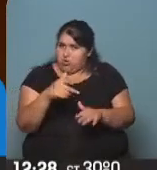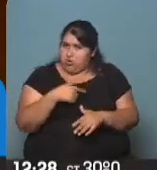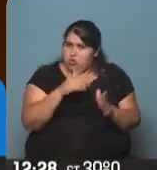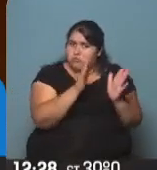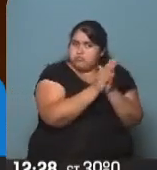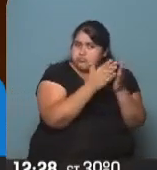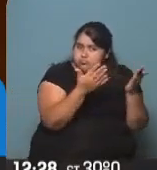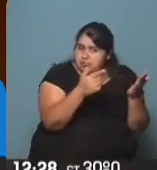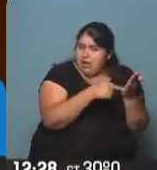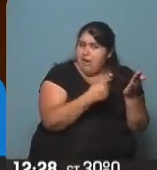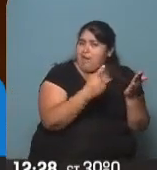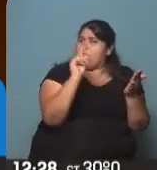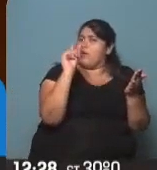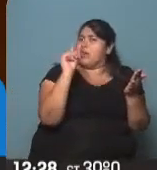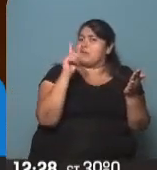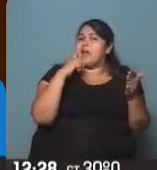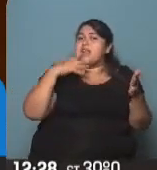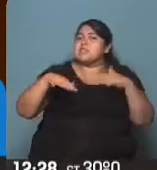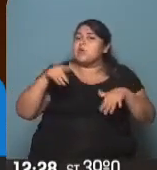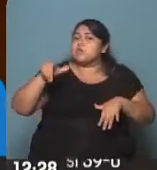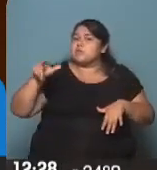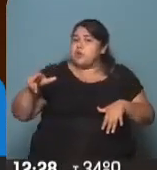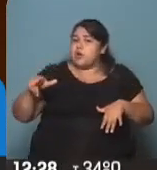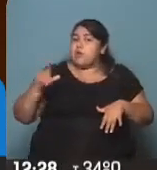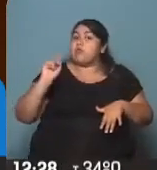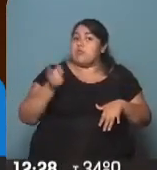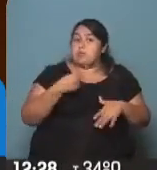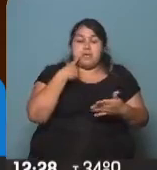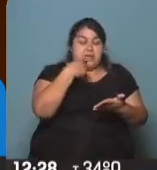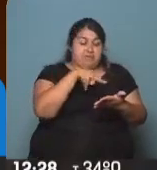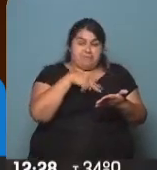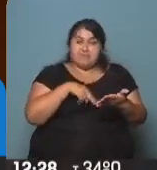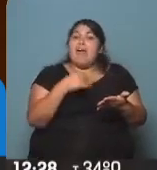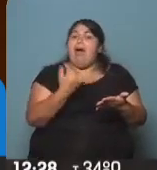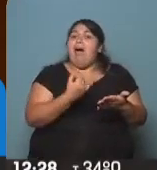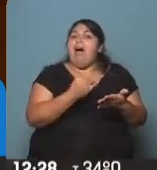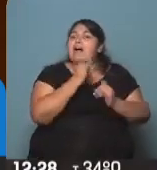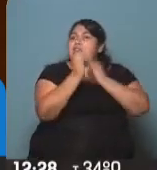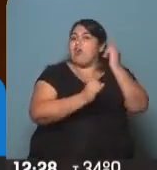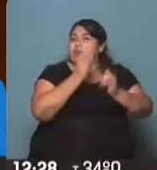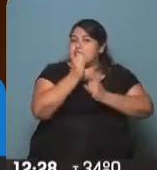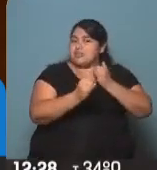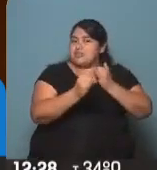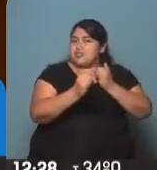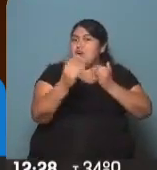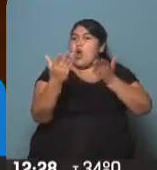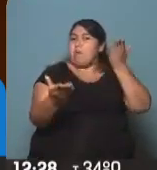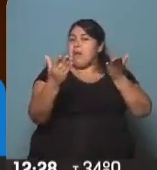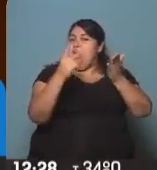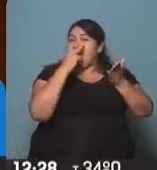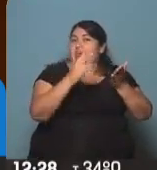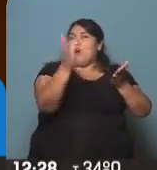que sucede. Lo que pasa es que después hay lecturas fundamentalistas del Evangelio Sí. de algo que sucedió hace 2000 años.